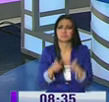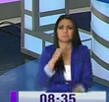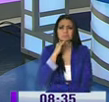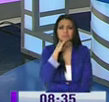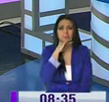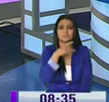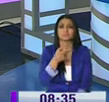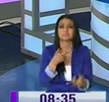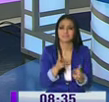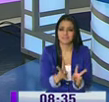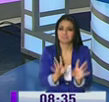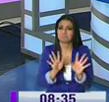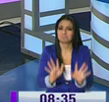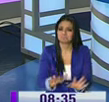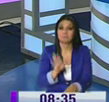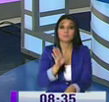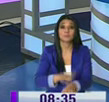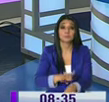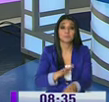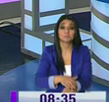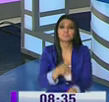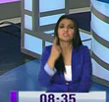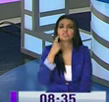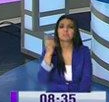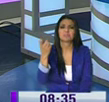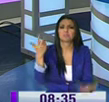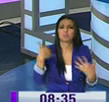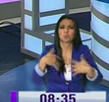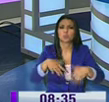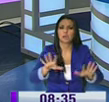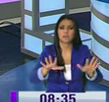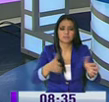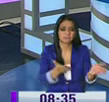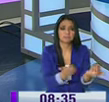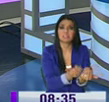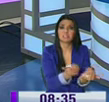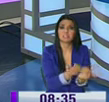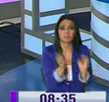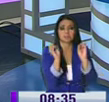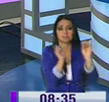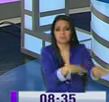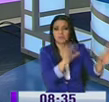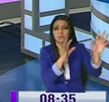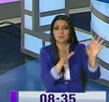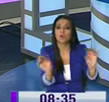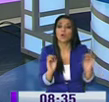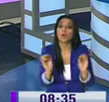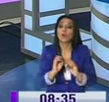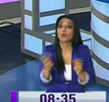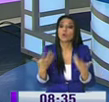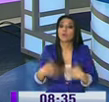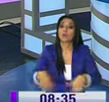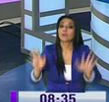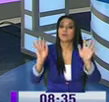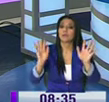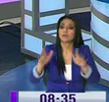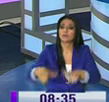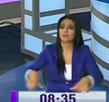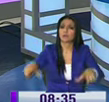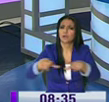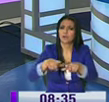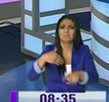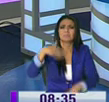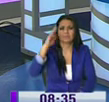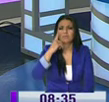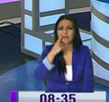gente es terrible creen que cualquier tacho de basura es para votar lo que nos da la gana o cualquier país o todos los